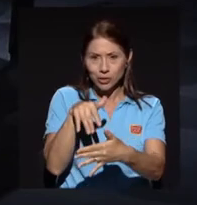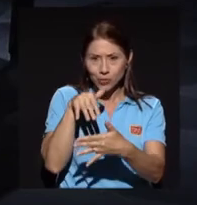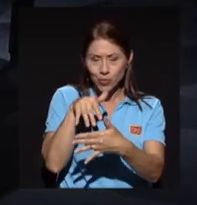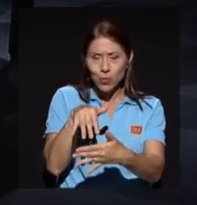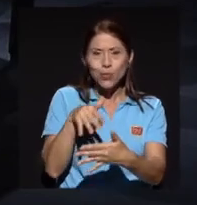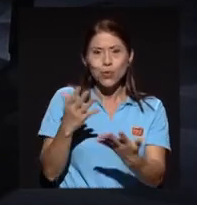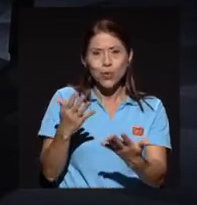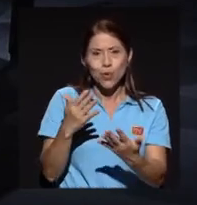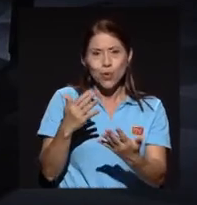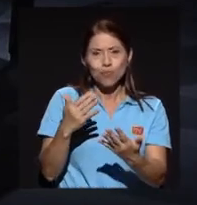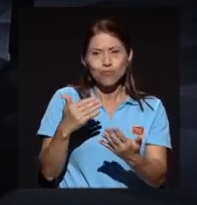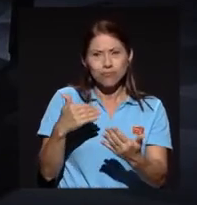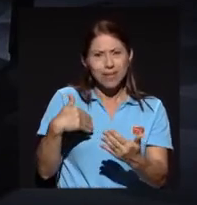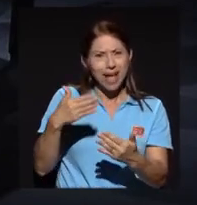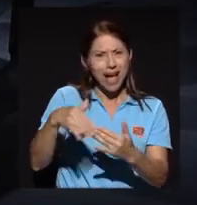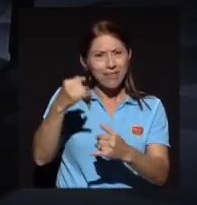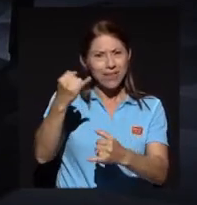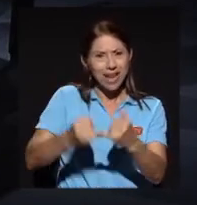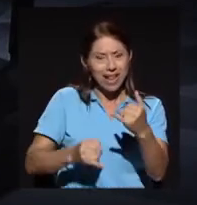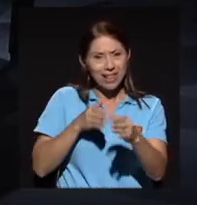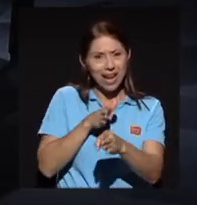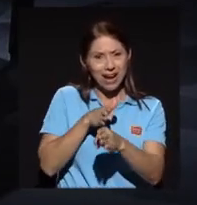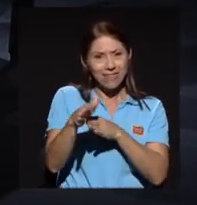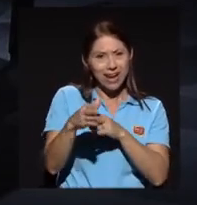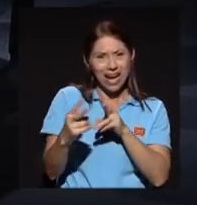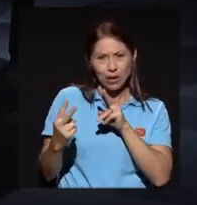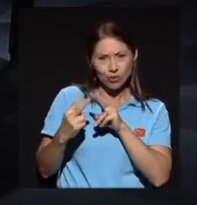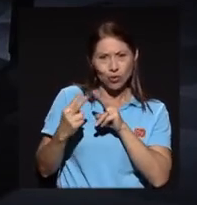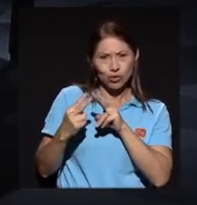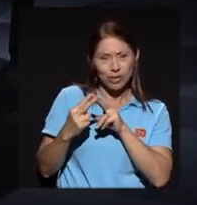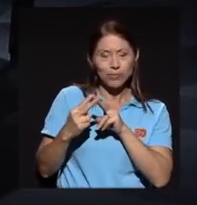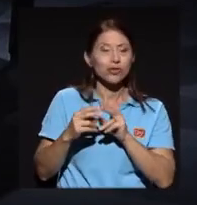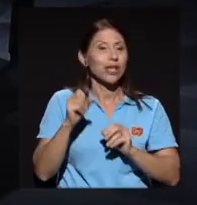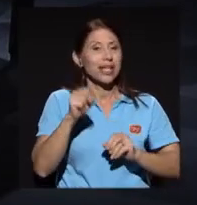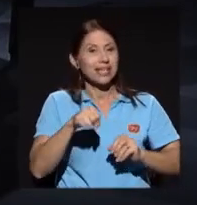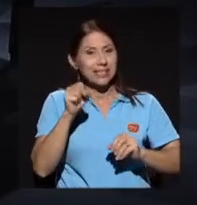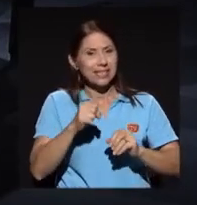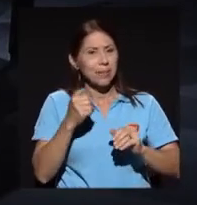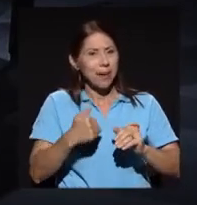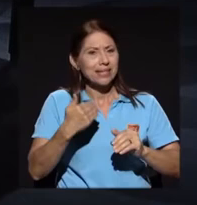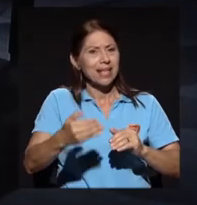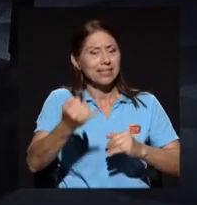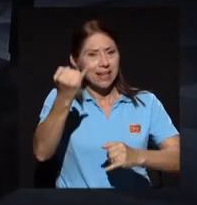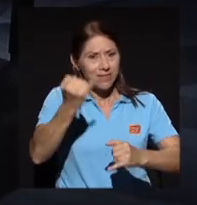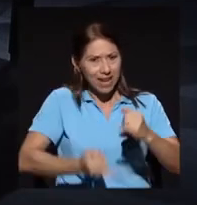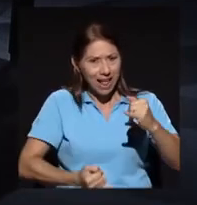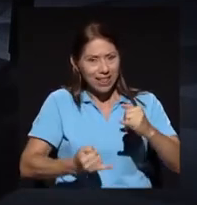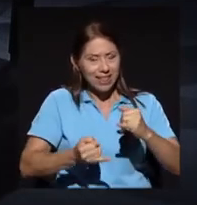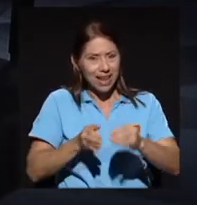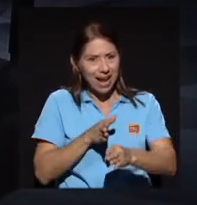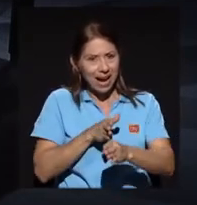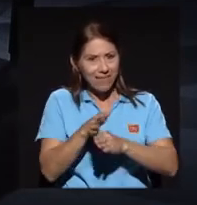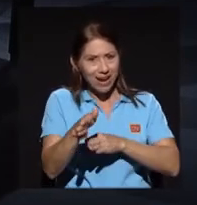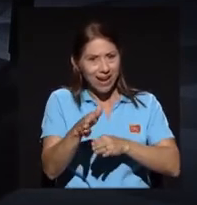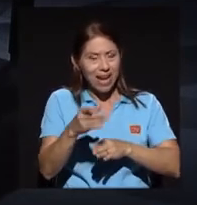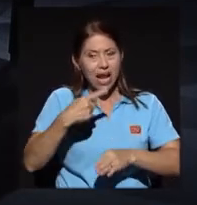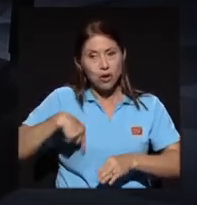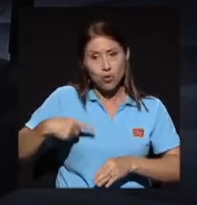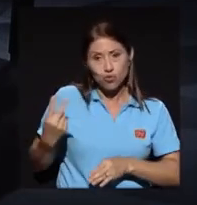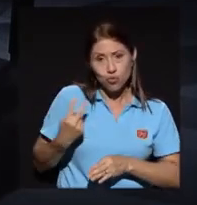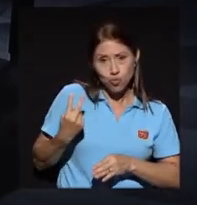conociendo, creo que más al final de la carrera. Más hacia el final de la carrera, coincidimos en los cursos más avanzados, uh-huh,